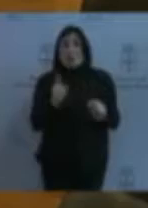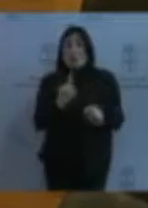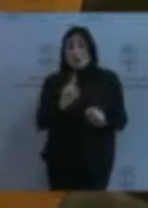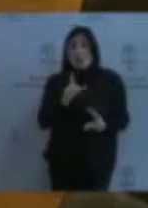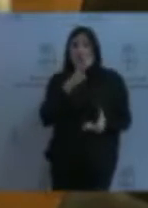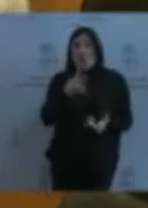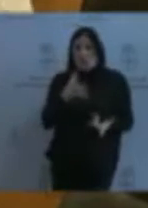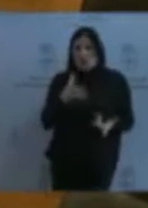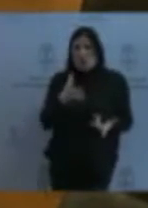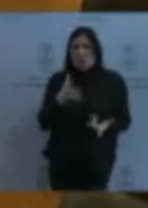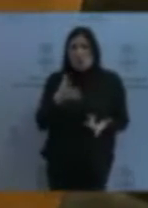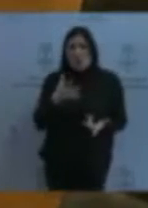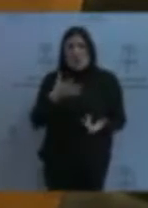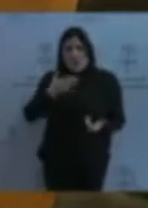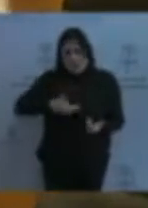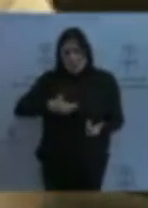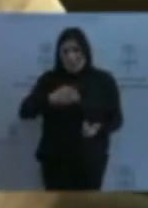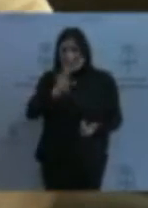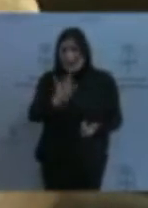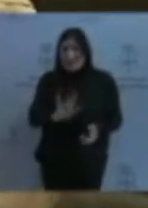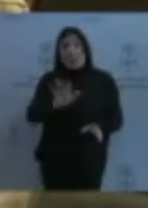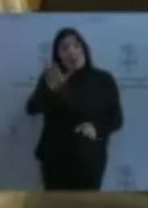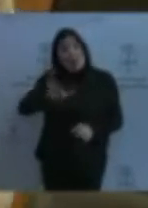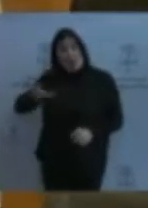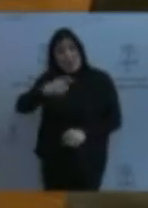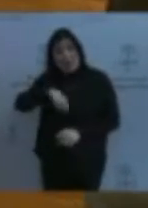en otras zonas de España en donde han sido bastante trágicas.